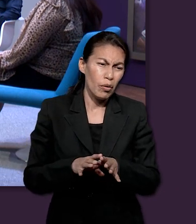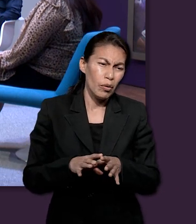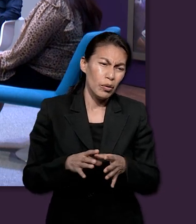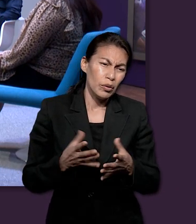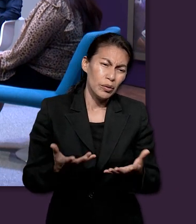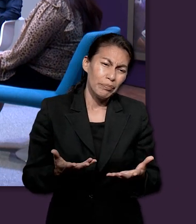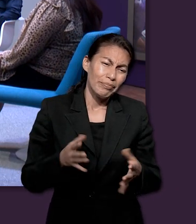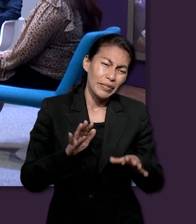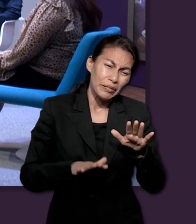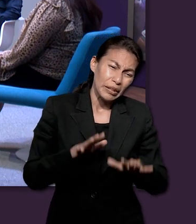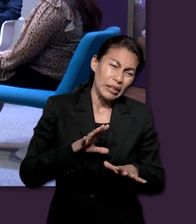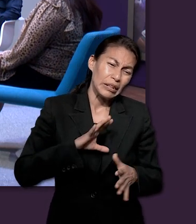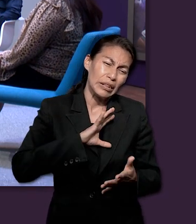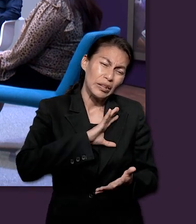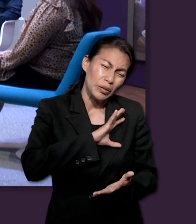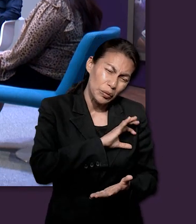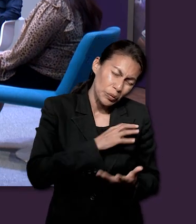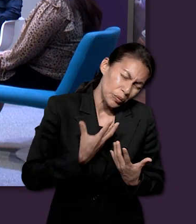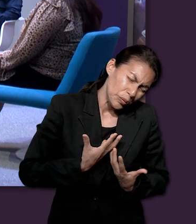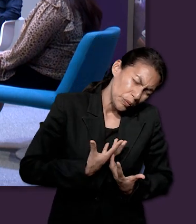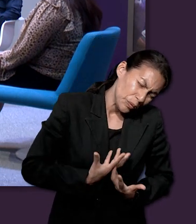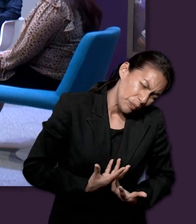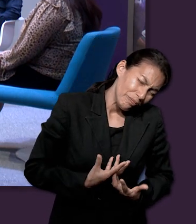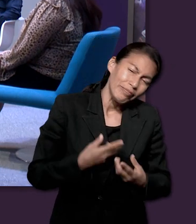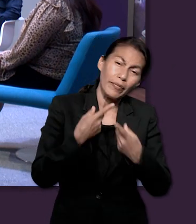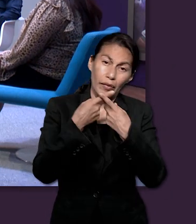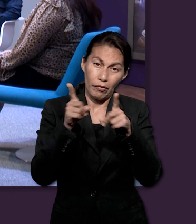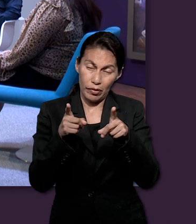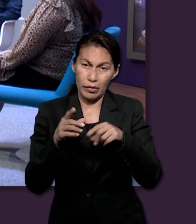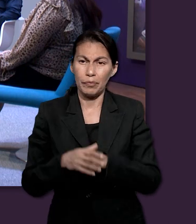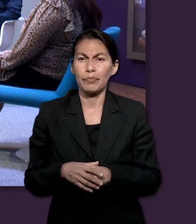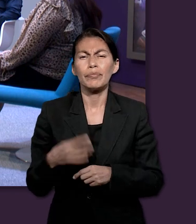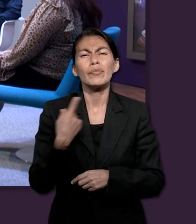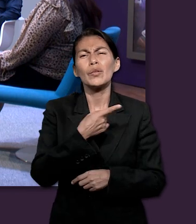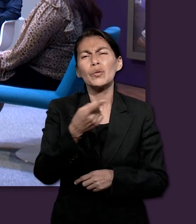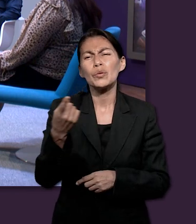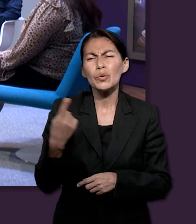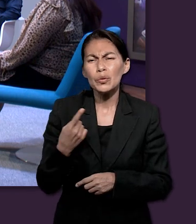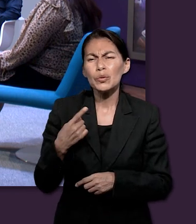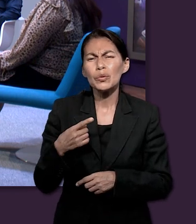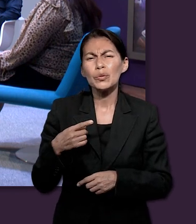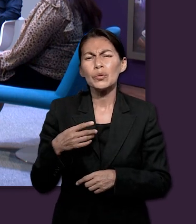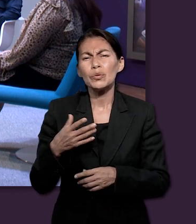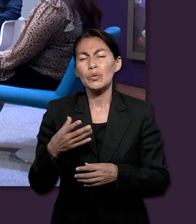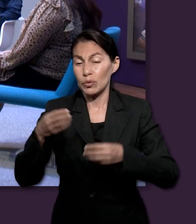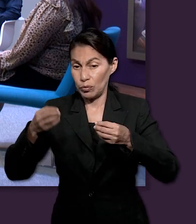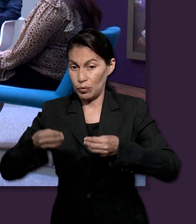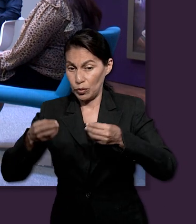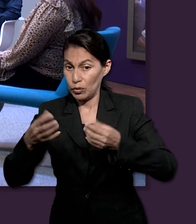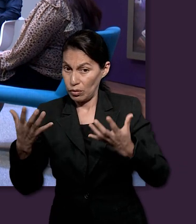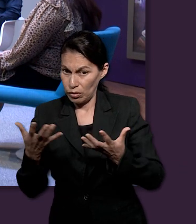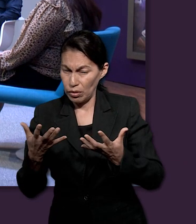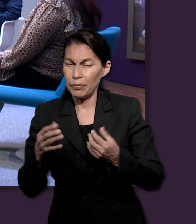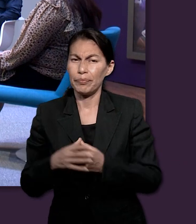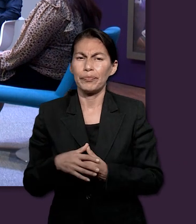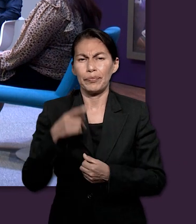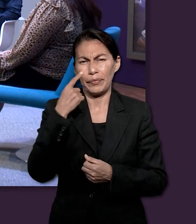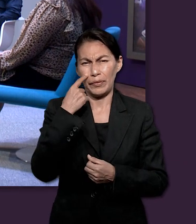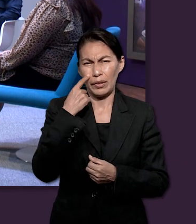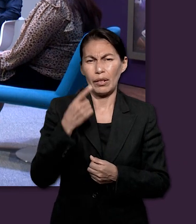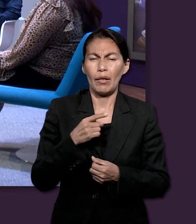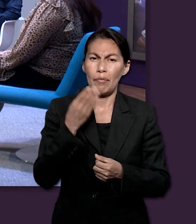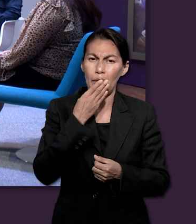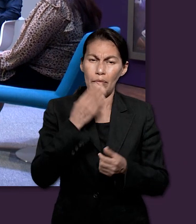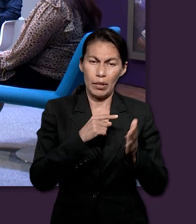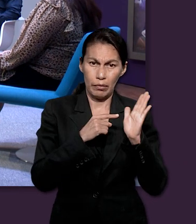pues las aflicciones como algo pues diferente. Y hablando de compromisos que debemos nosotros tomar en nuestra vida,